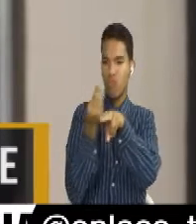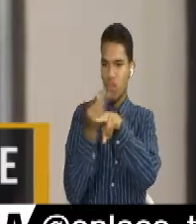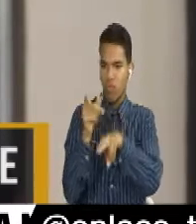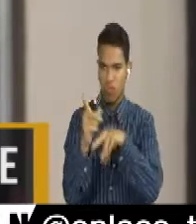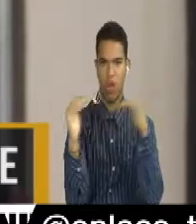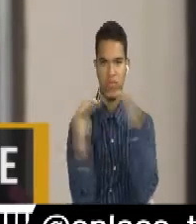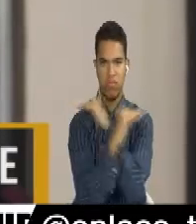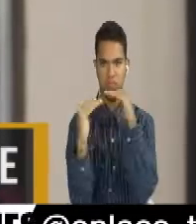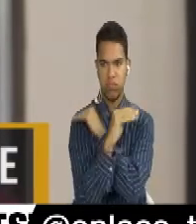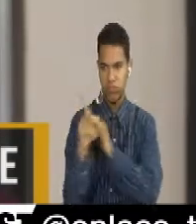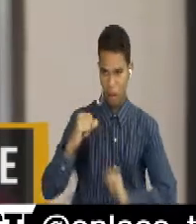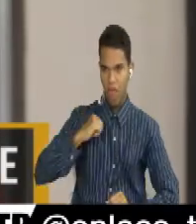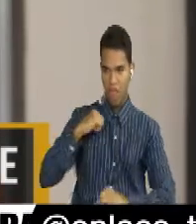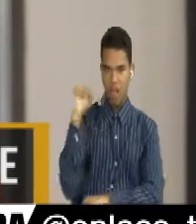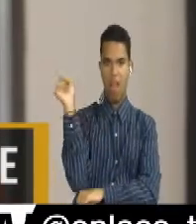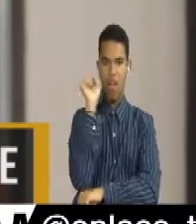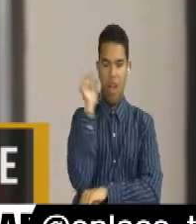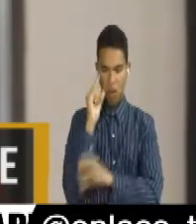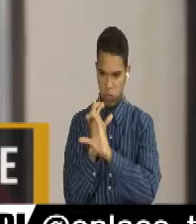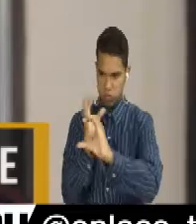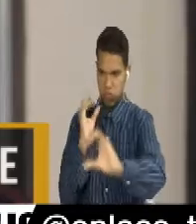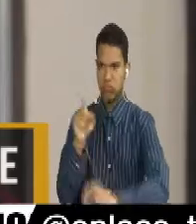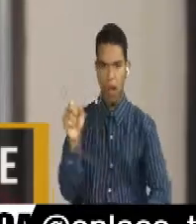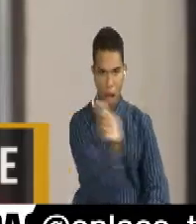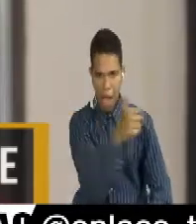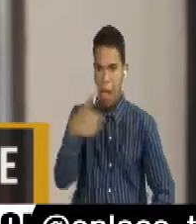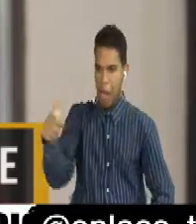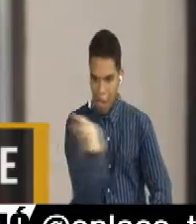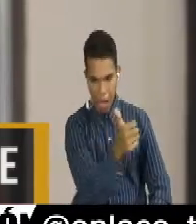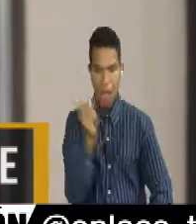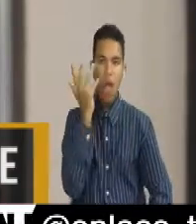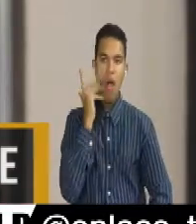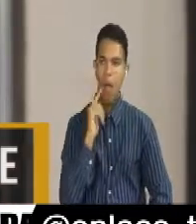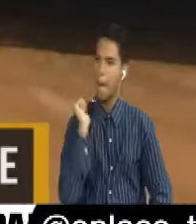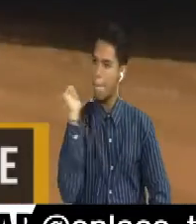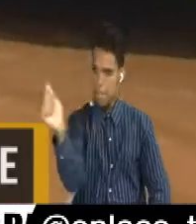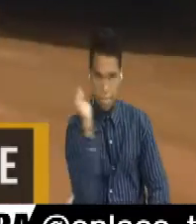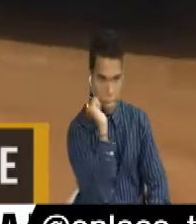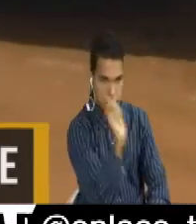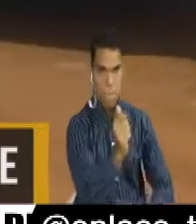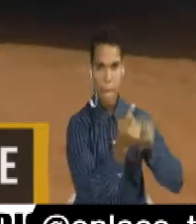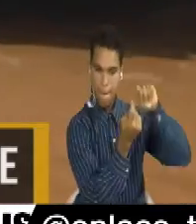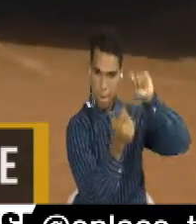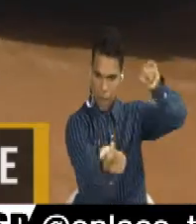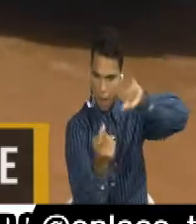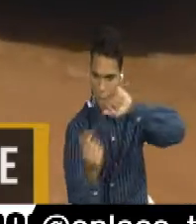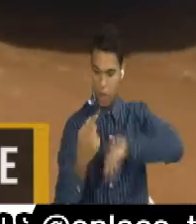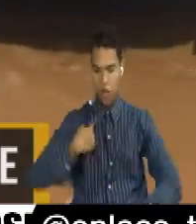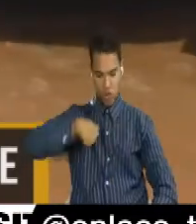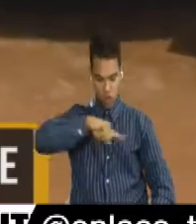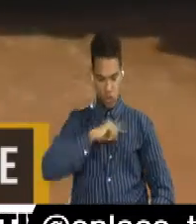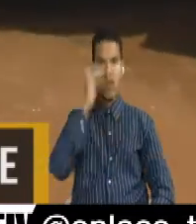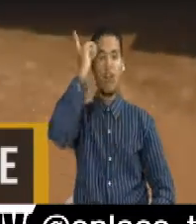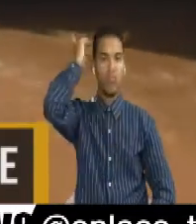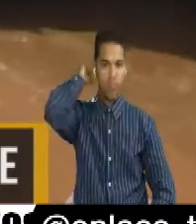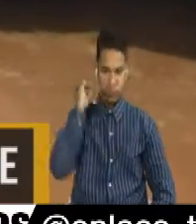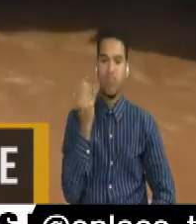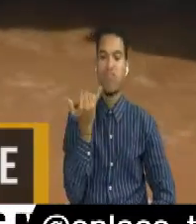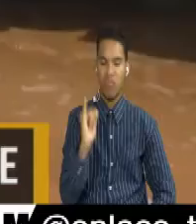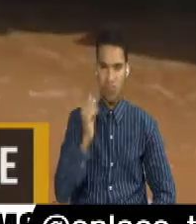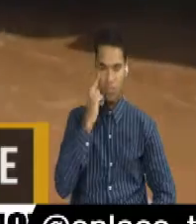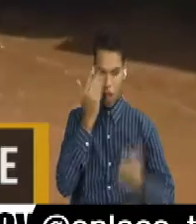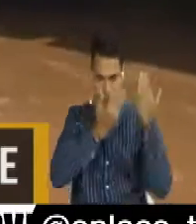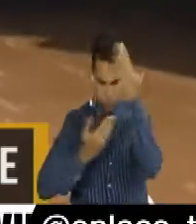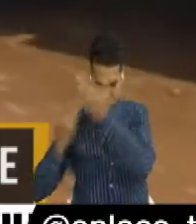municipio no tiene los recursos. Nosotros ya tenemos los estudios, solamente donde empieza el barrio Los Comuneros, en